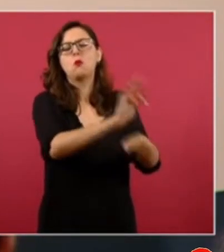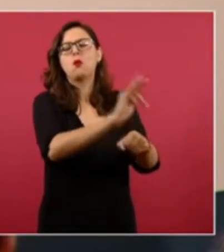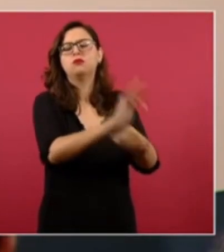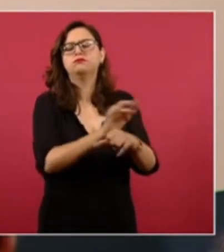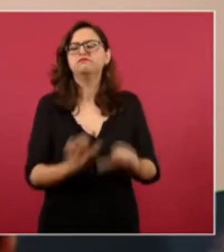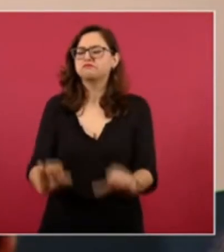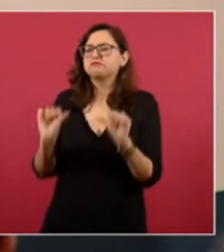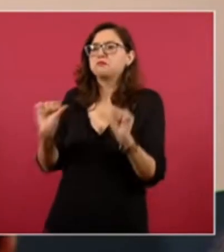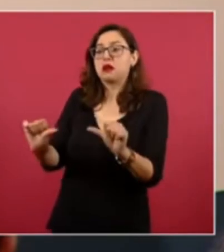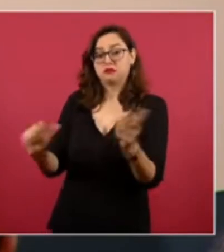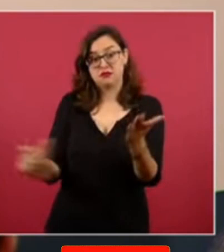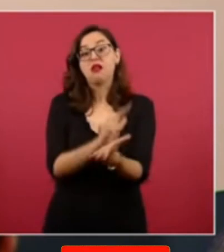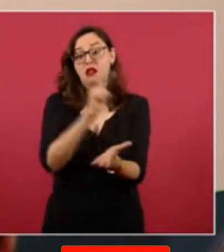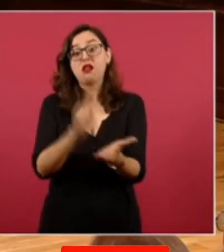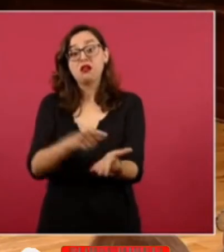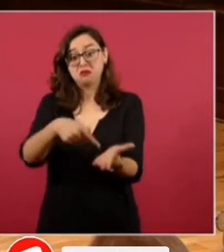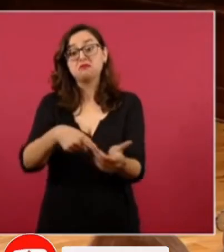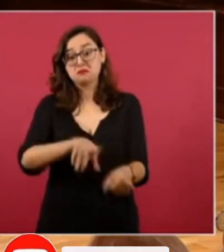estaba legalizada